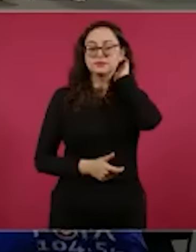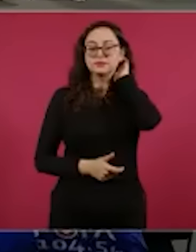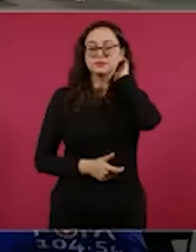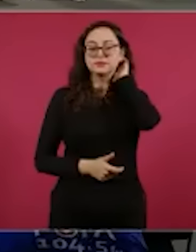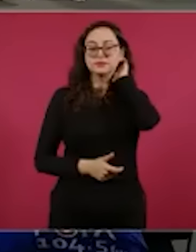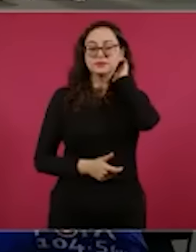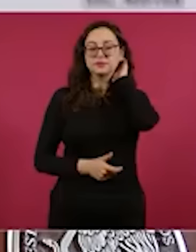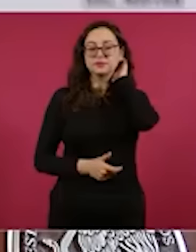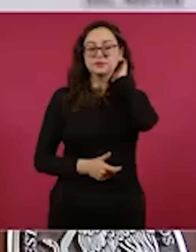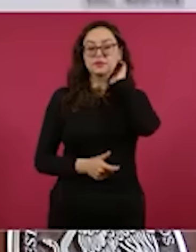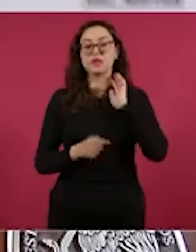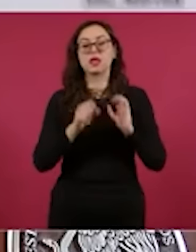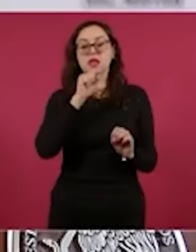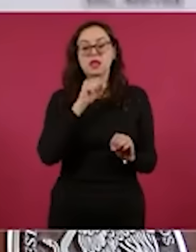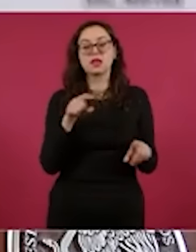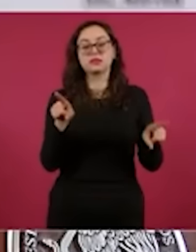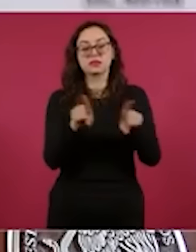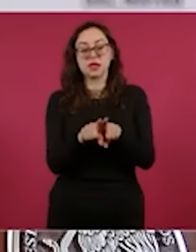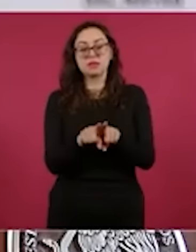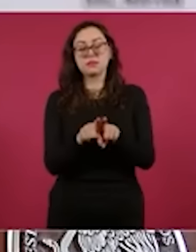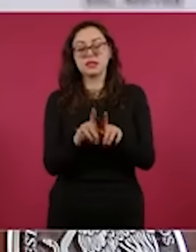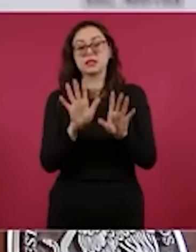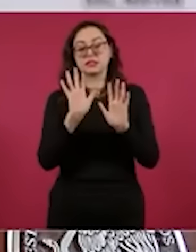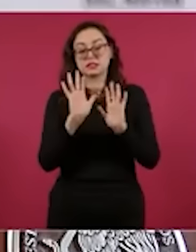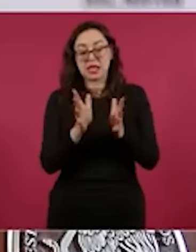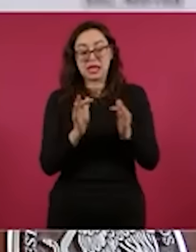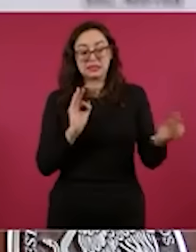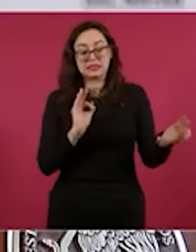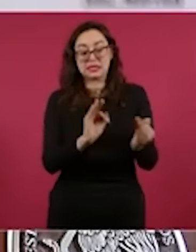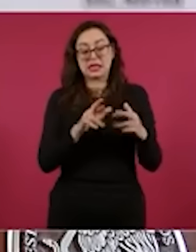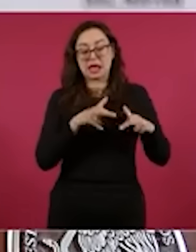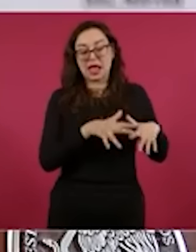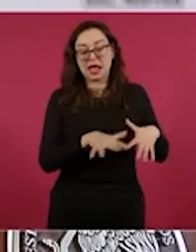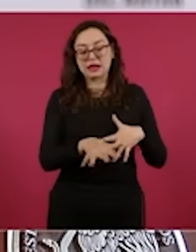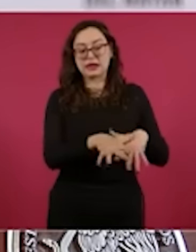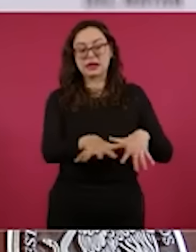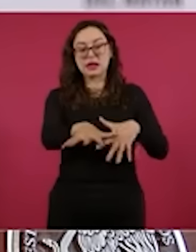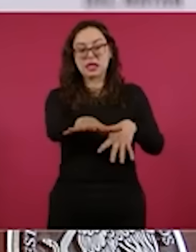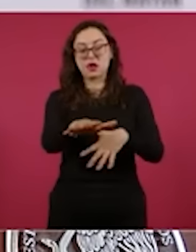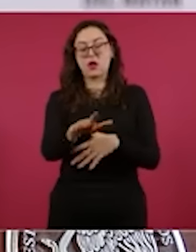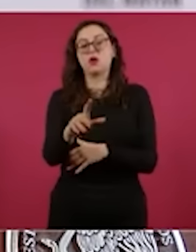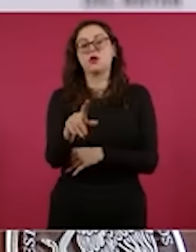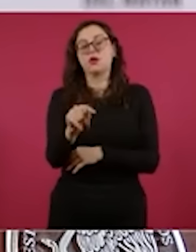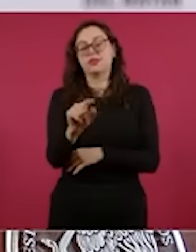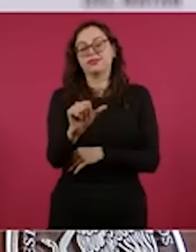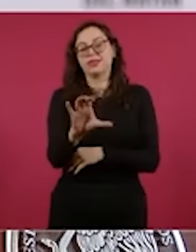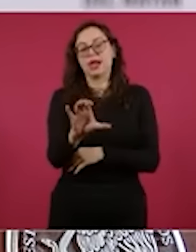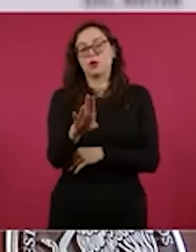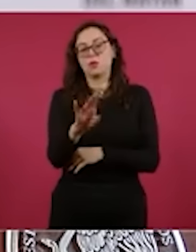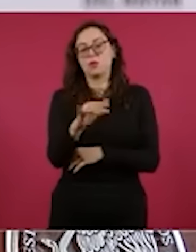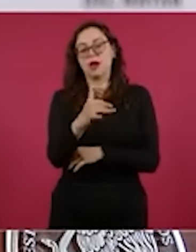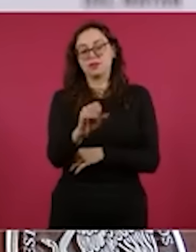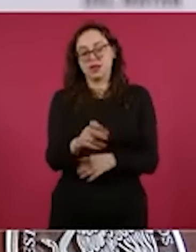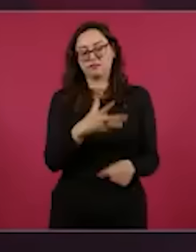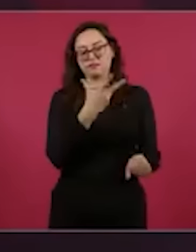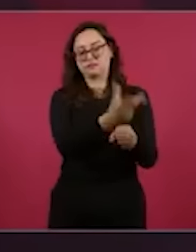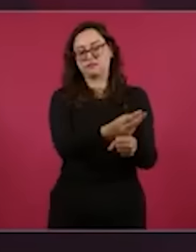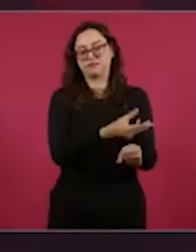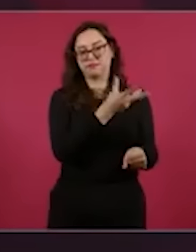la restauración y saneamiento del río Tacubaya. Todo esto ha implicado, por ejemplo,